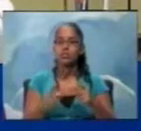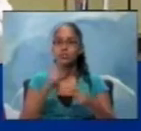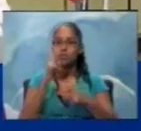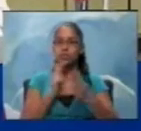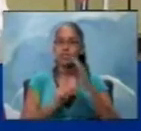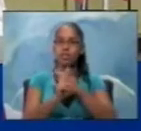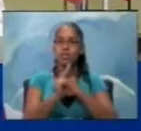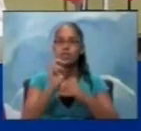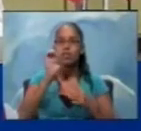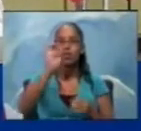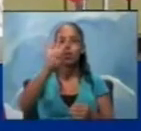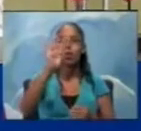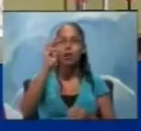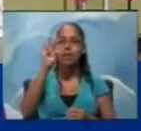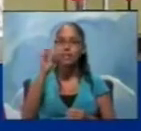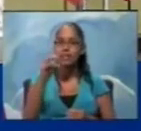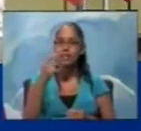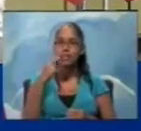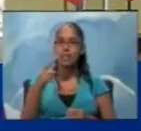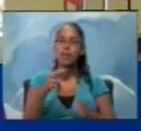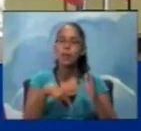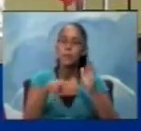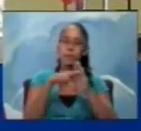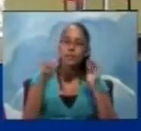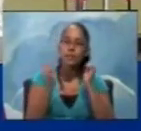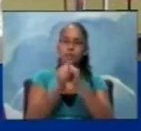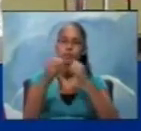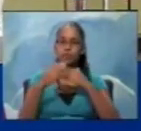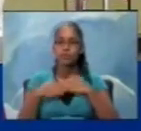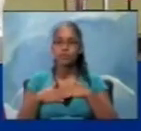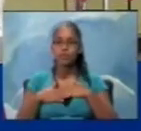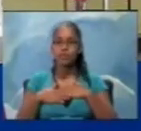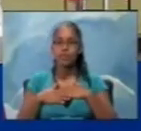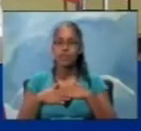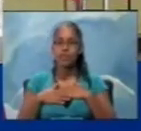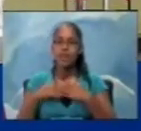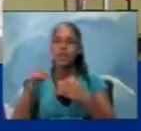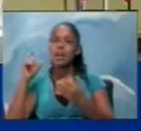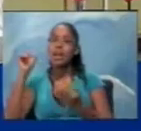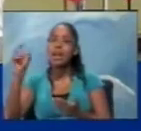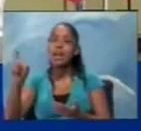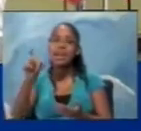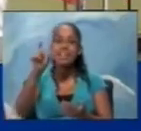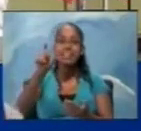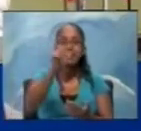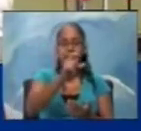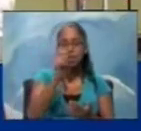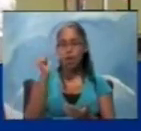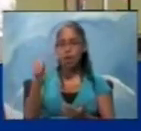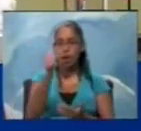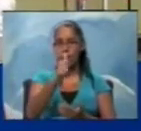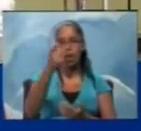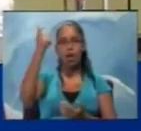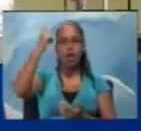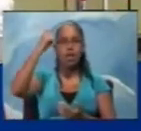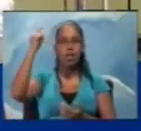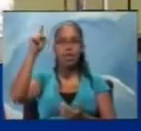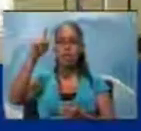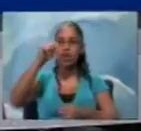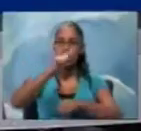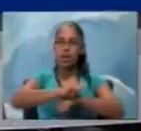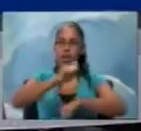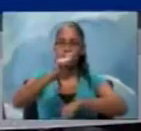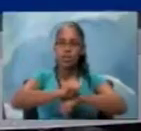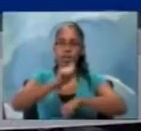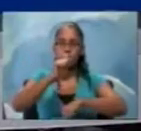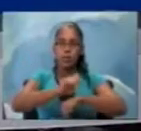Versículo 47, diga conmigo. Enseñaba cada día en el templo. Y enseñaba cada